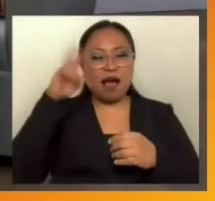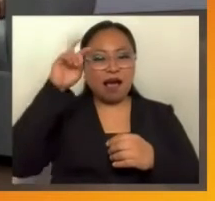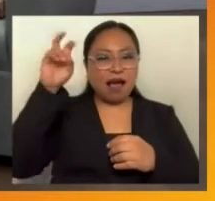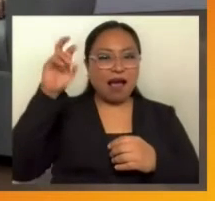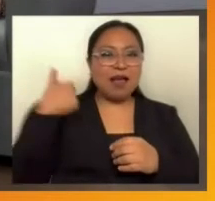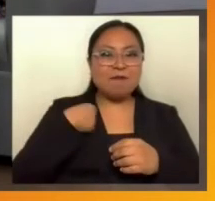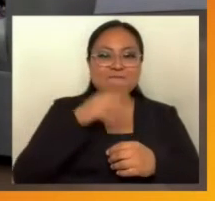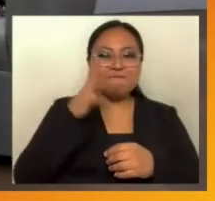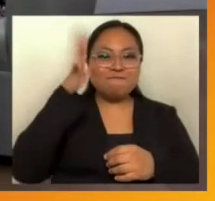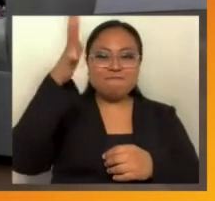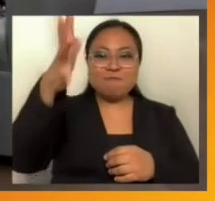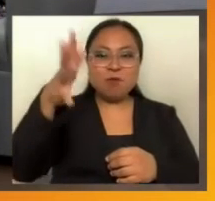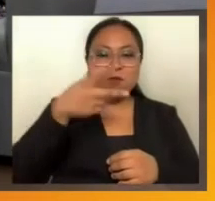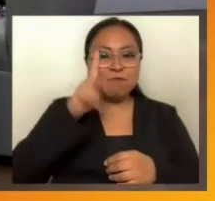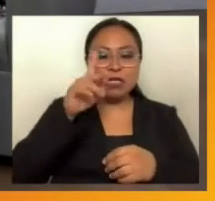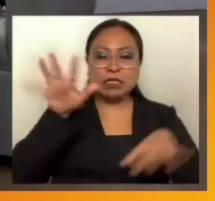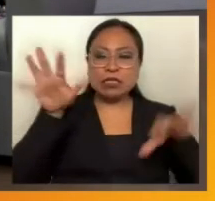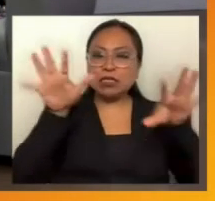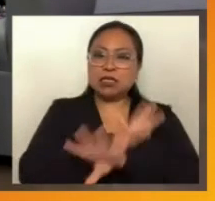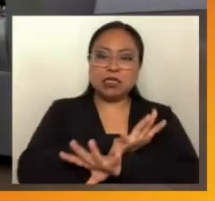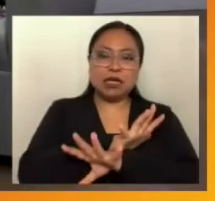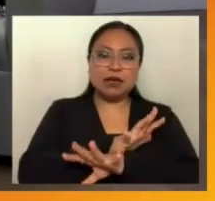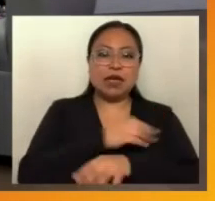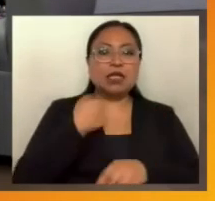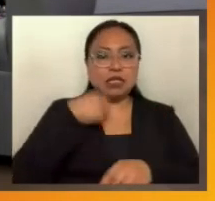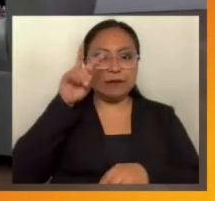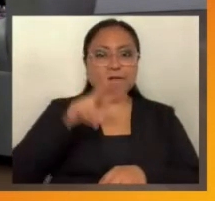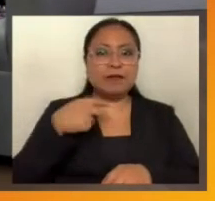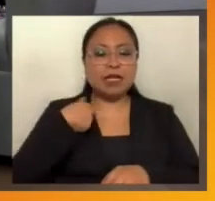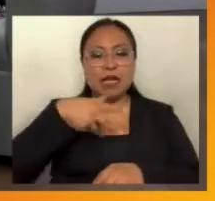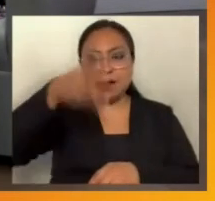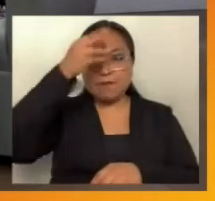para bien. Uno aprende muchas cosas con esta enfermedad.